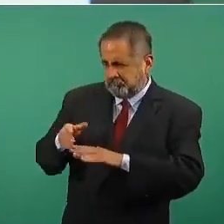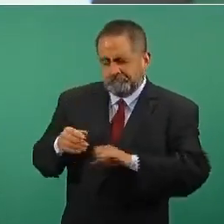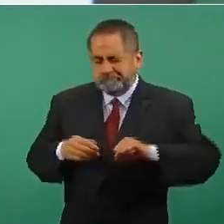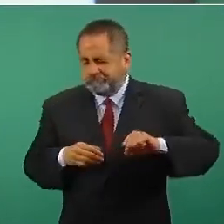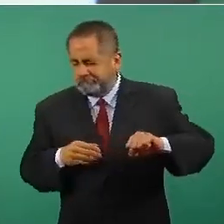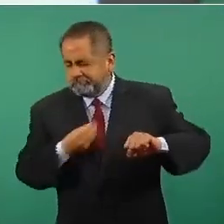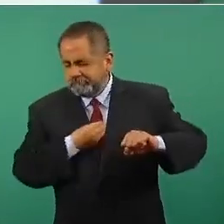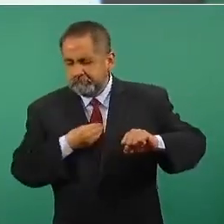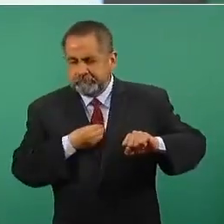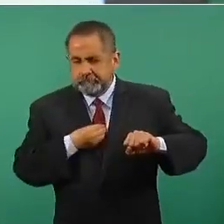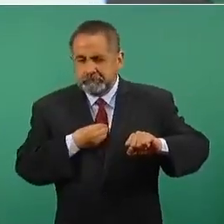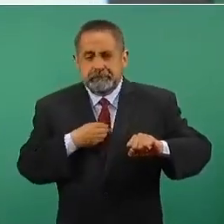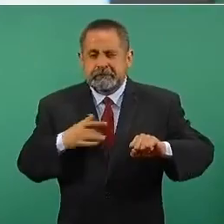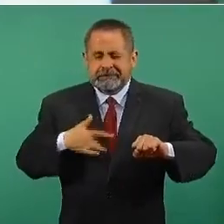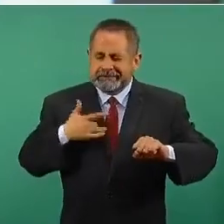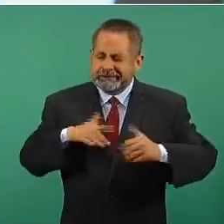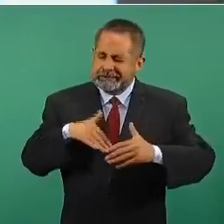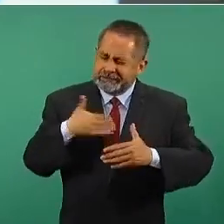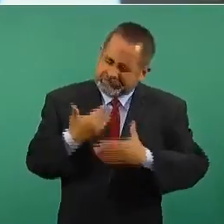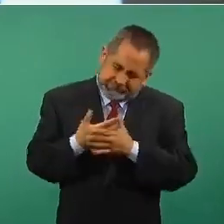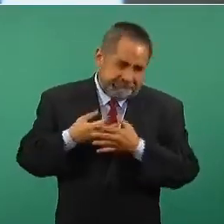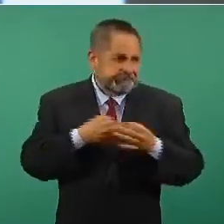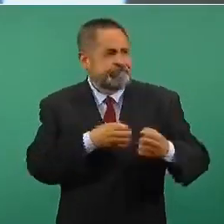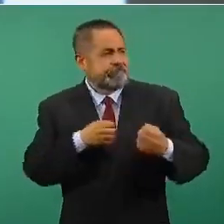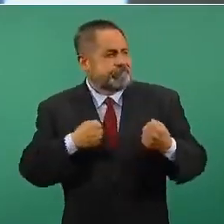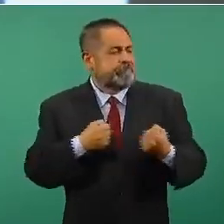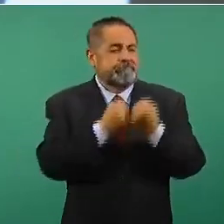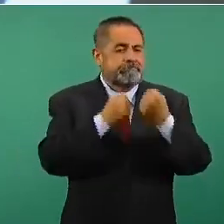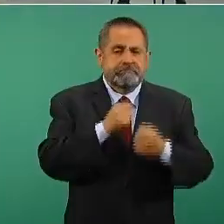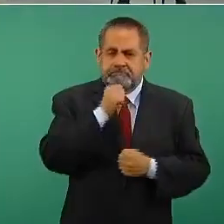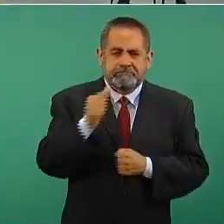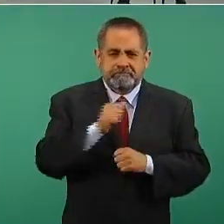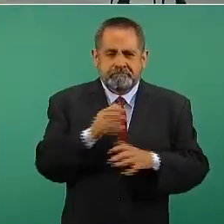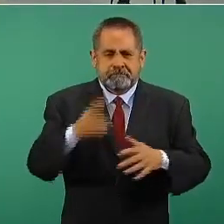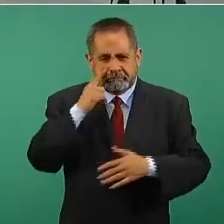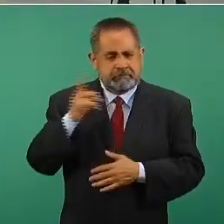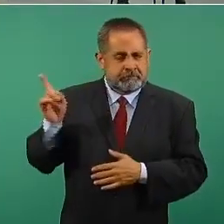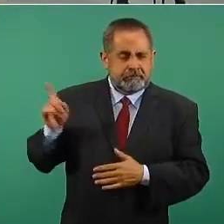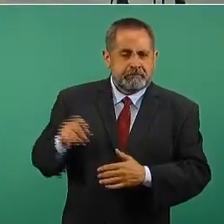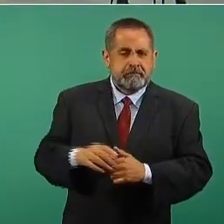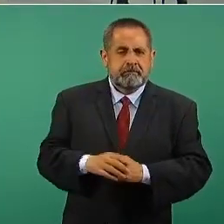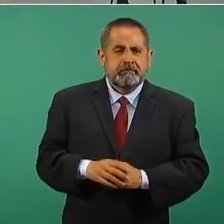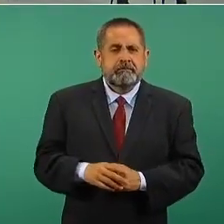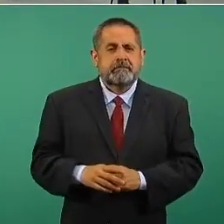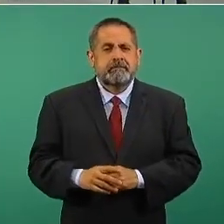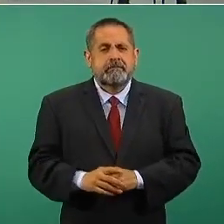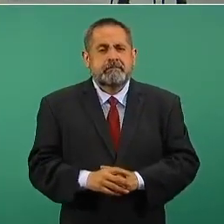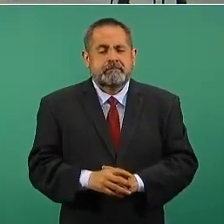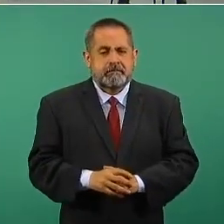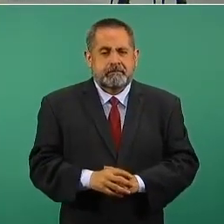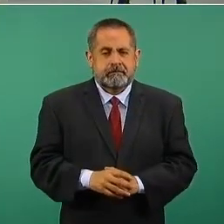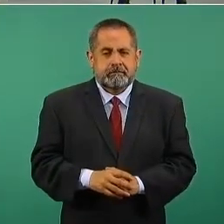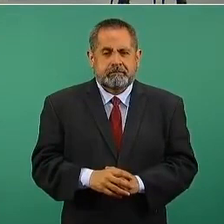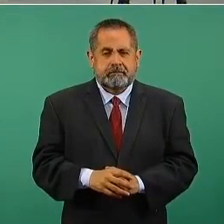el no haber caído en la trampa de la violencia. No sé si tengan ahí